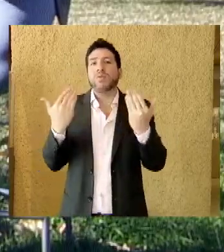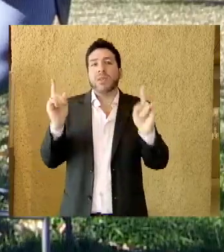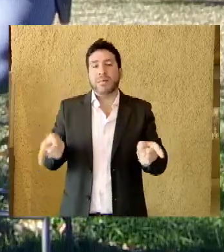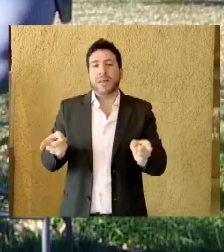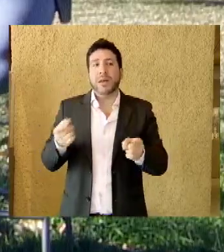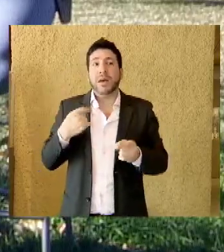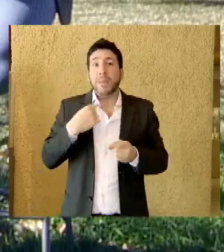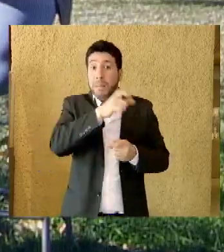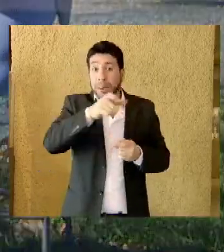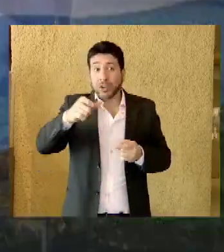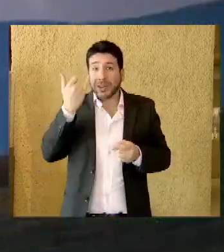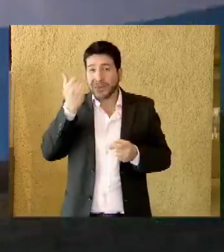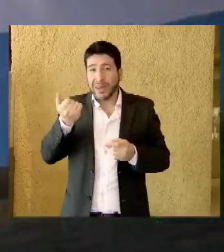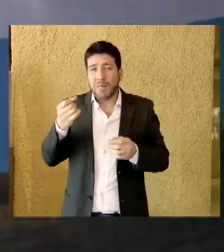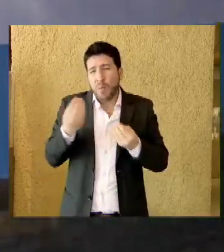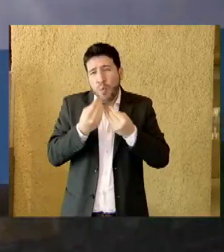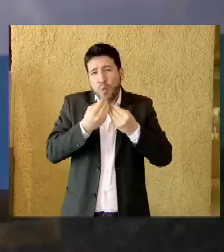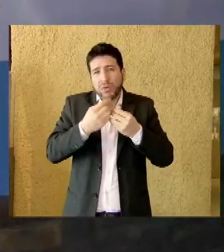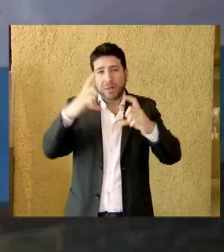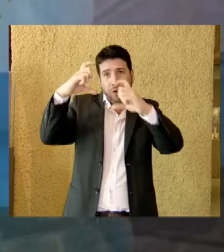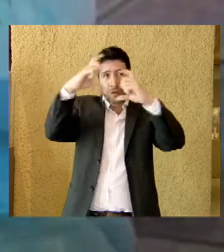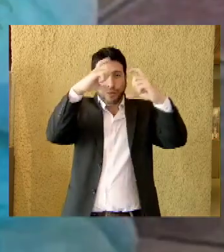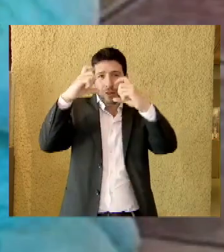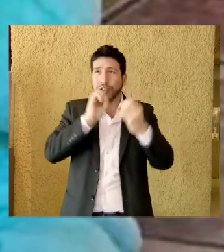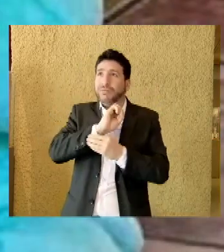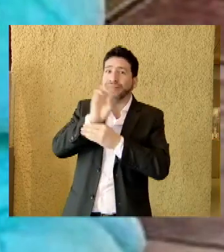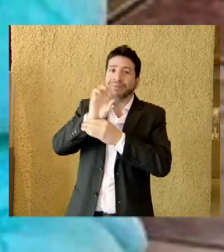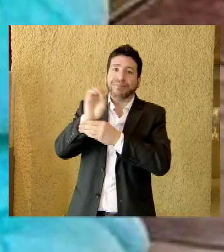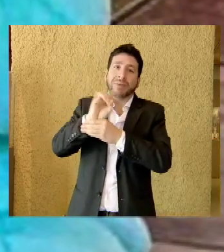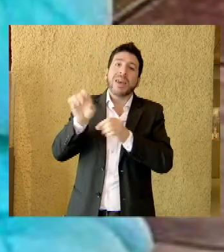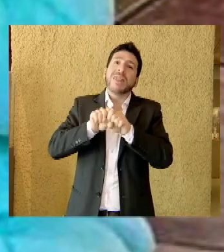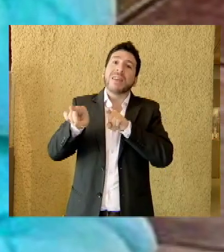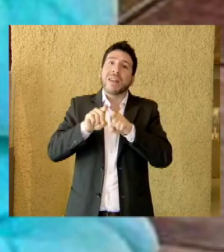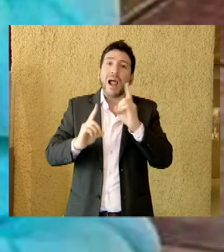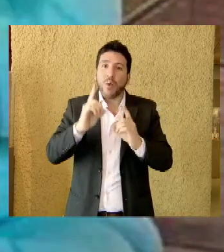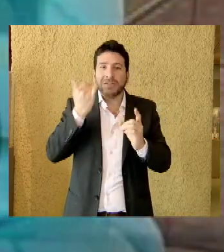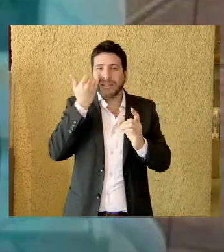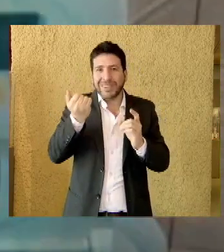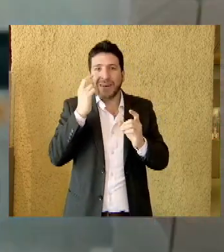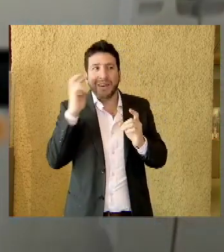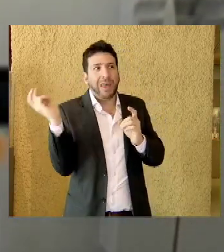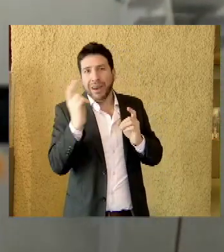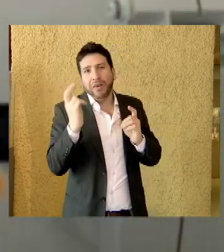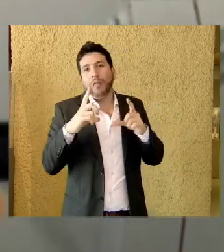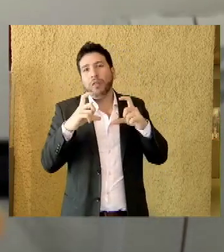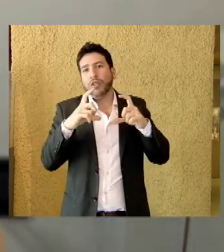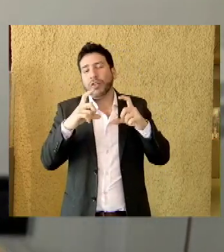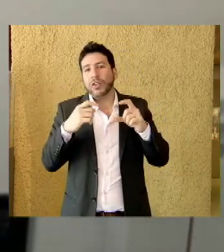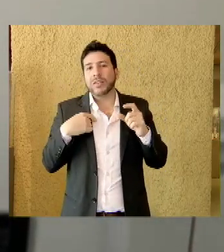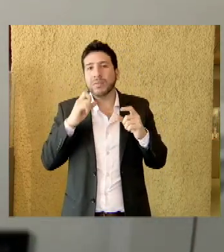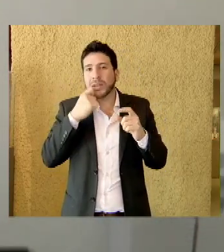fue cumpliendo. De hecho, recién repasábamos algunas imágenes. Allí está, más de uno se ve identificado. Genera